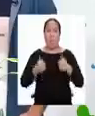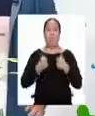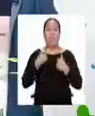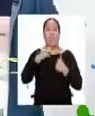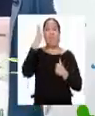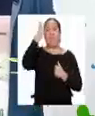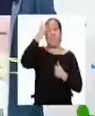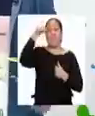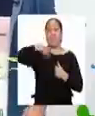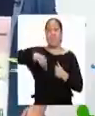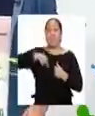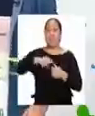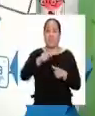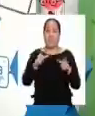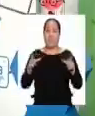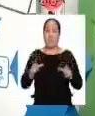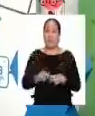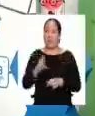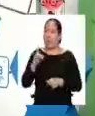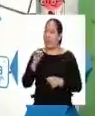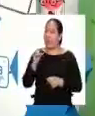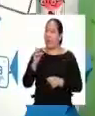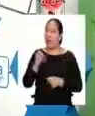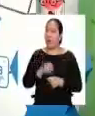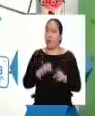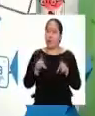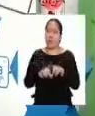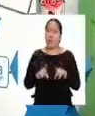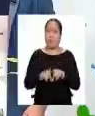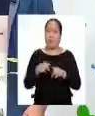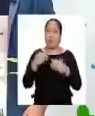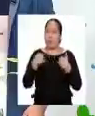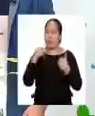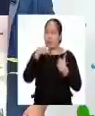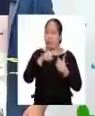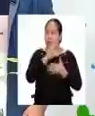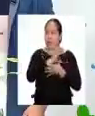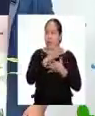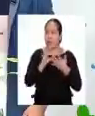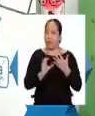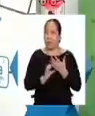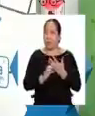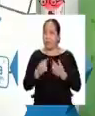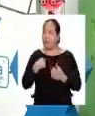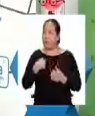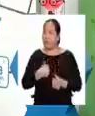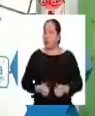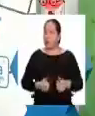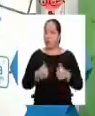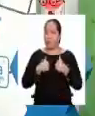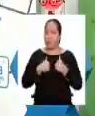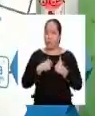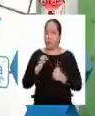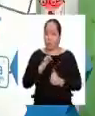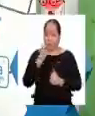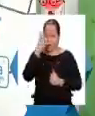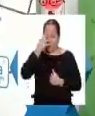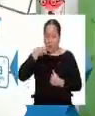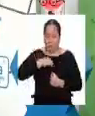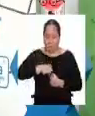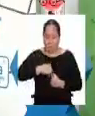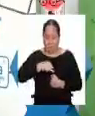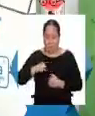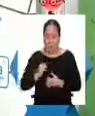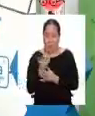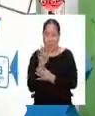belleza en este set. Así es. ¿Y Diego también tiene esas características? Sí, yo tengo vida, pero no tengo la misma belleza